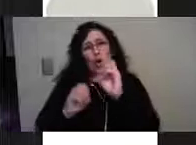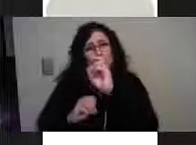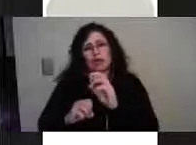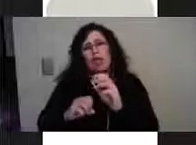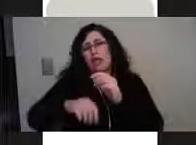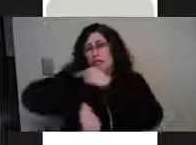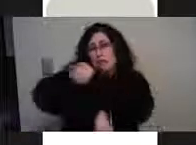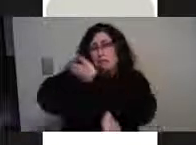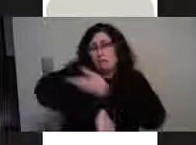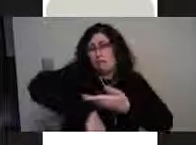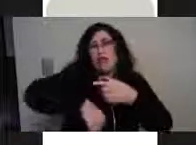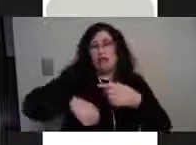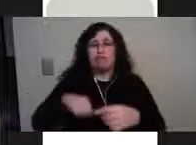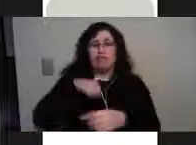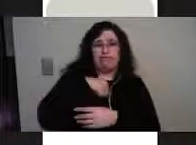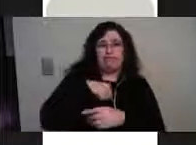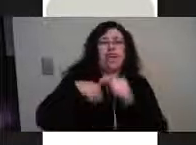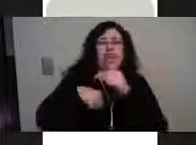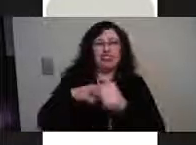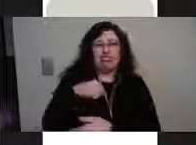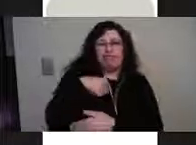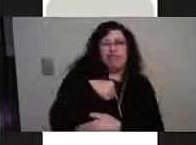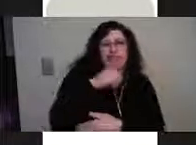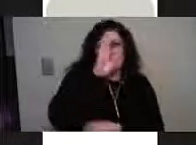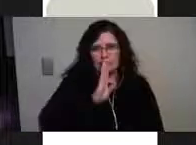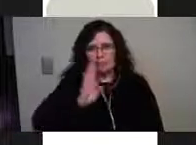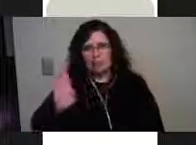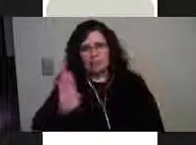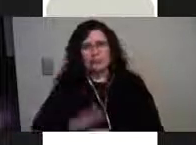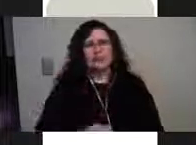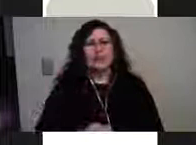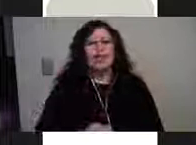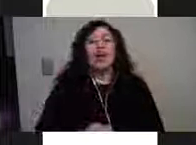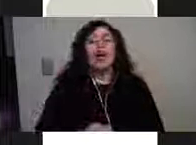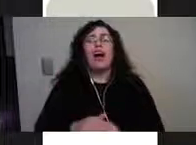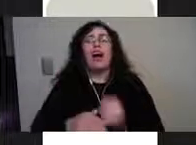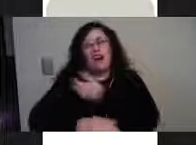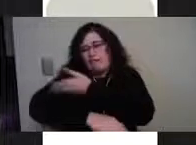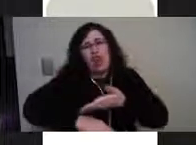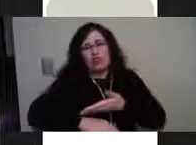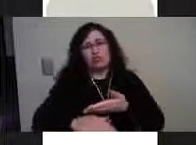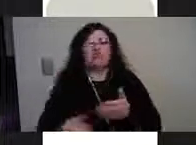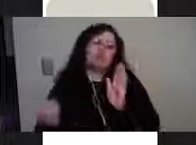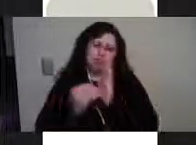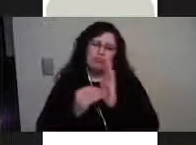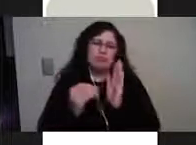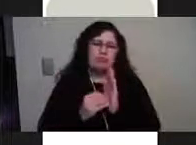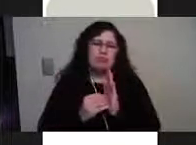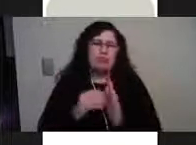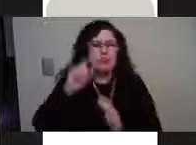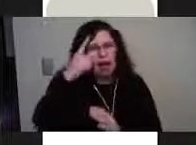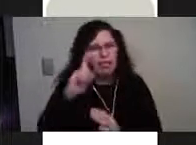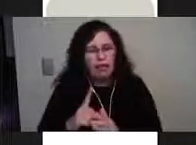superior, va a ser una hemiparesia espástica de predominio braquial, ¿ya? En tanto que sí va a ser